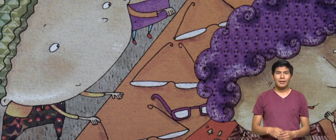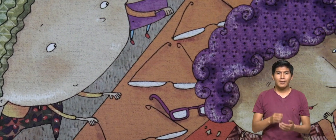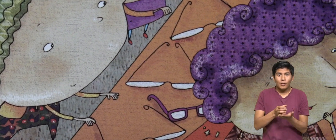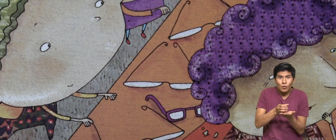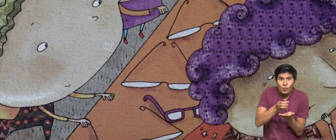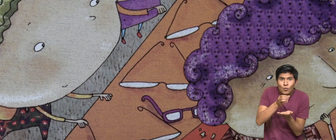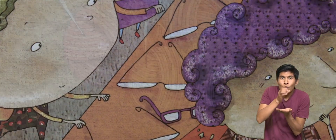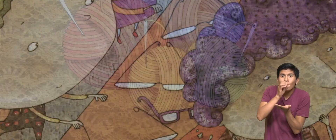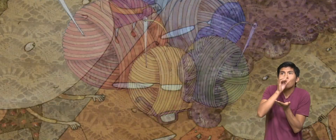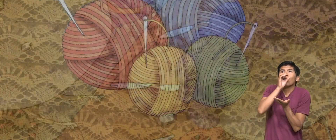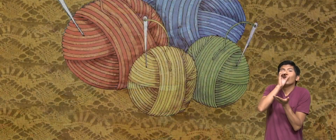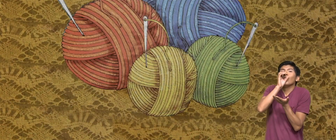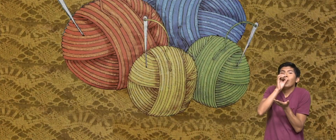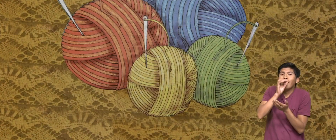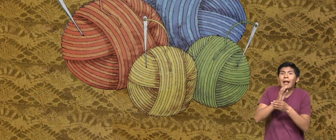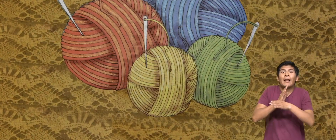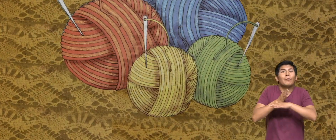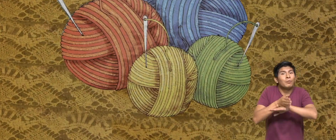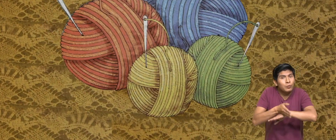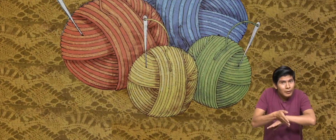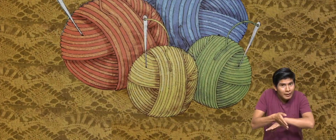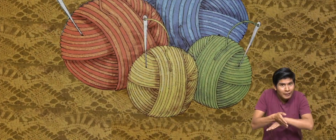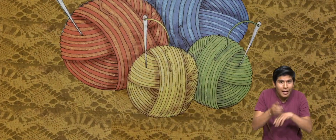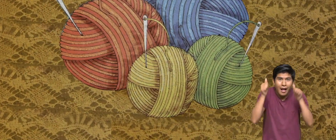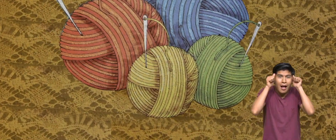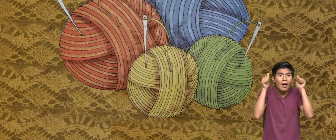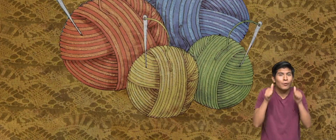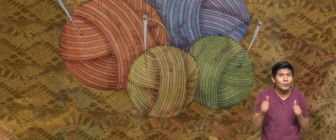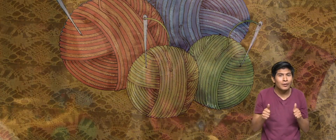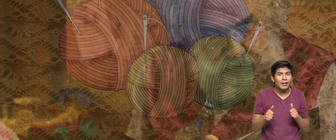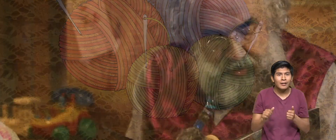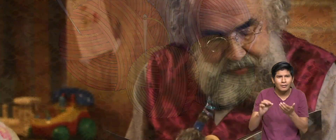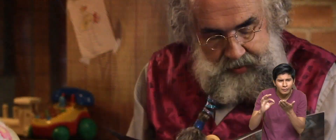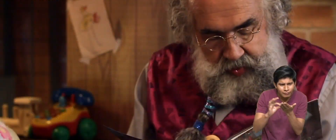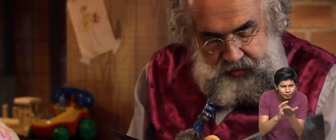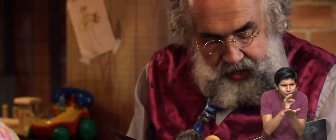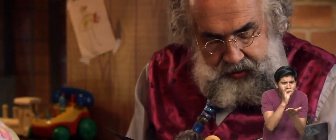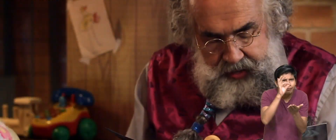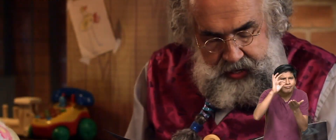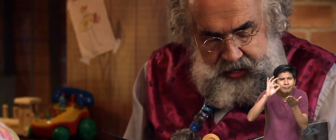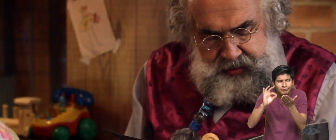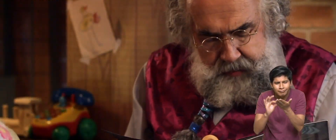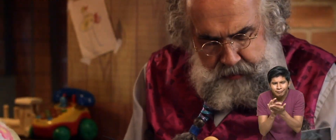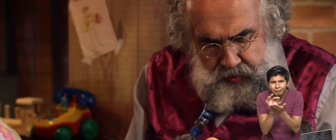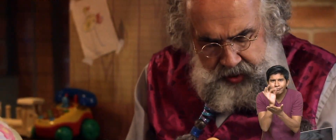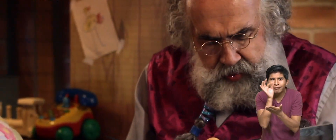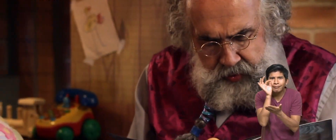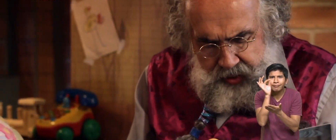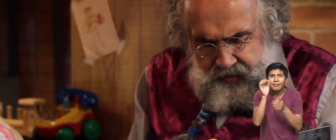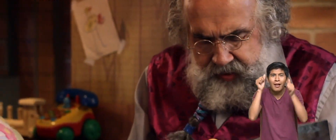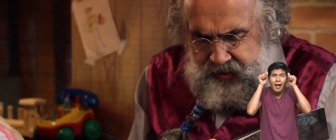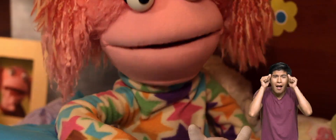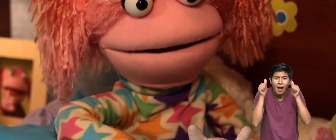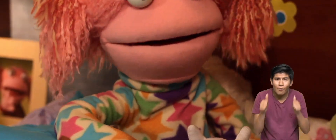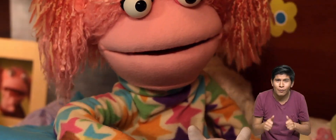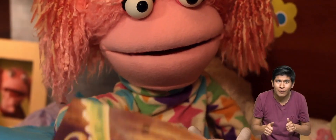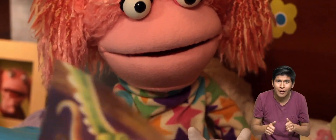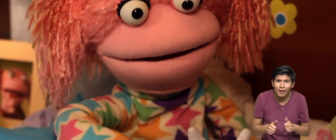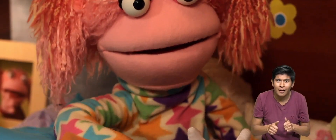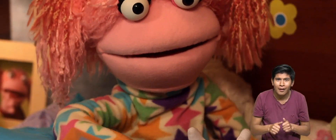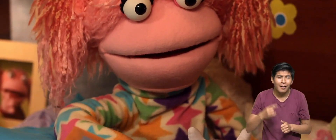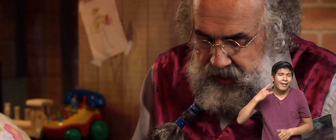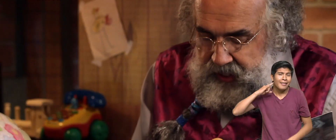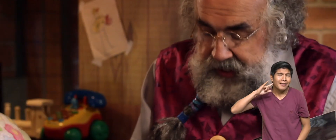señoras. Después del té, las abuelitas vuelven a bordar y se ponen los lentes de las